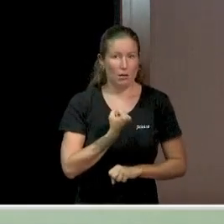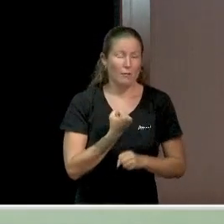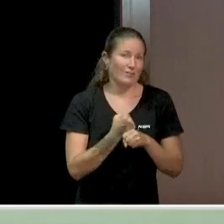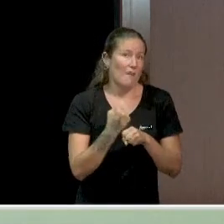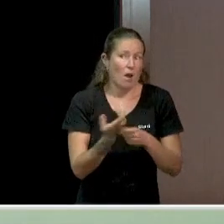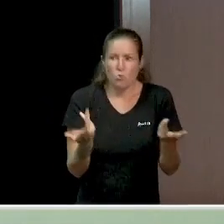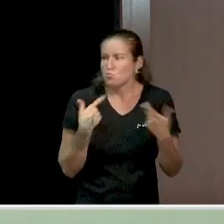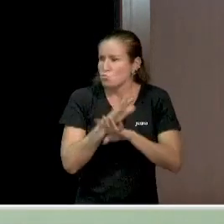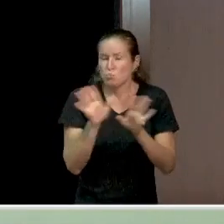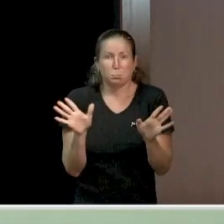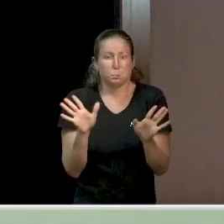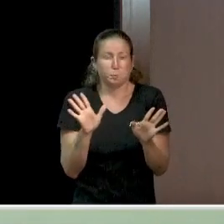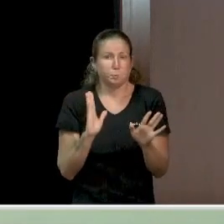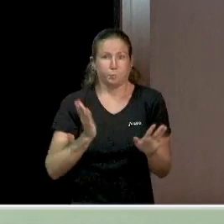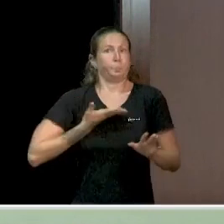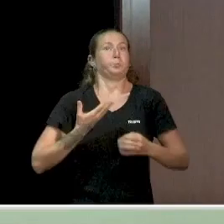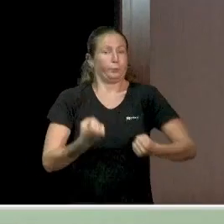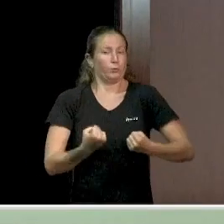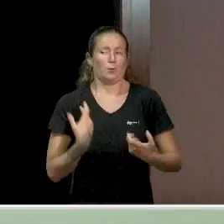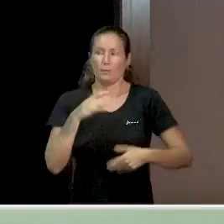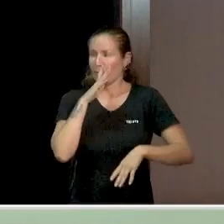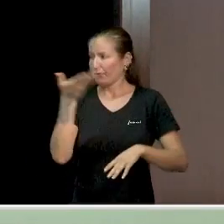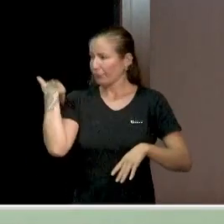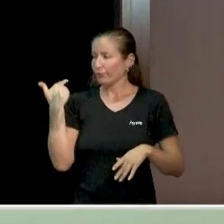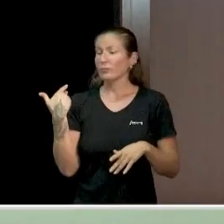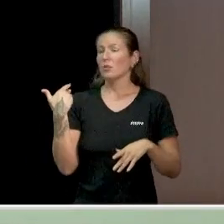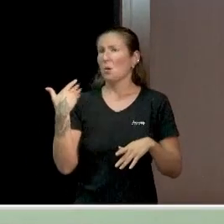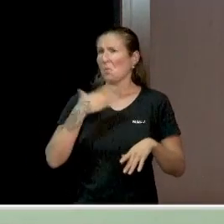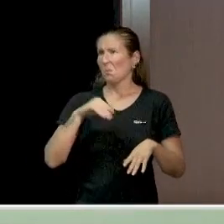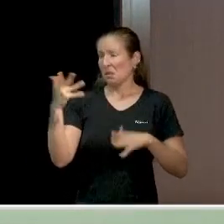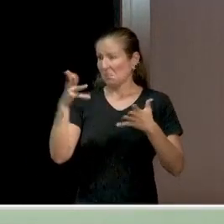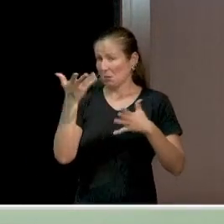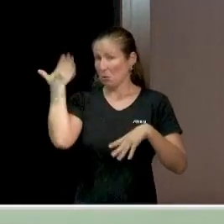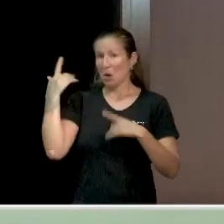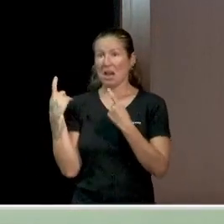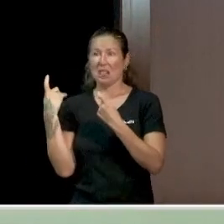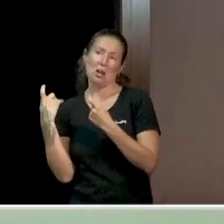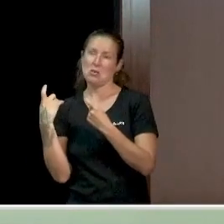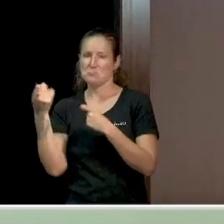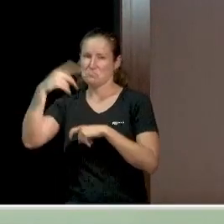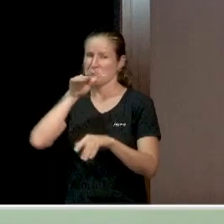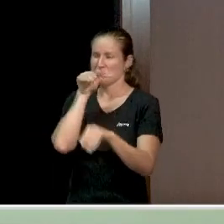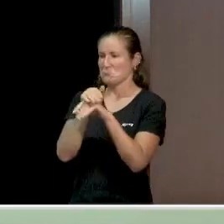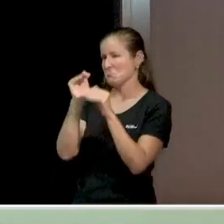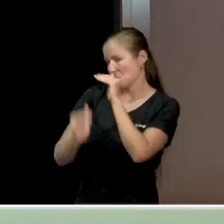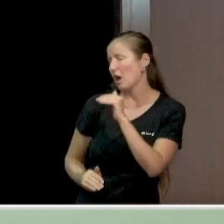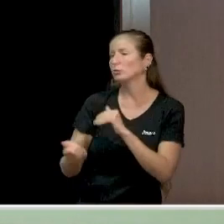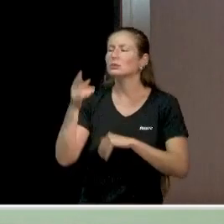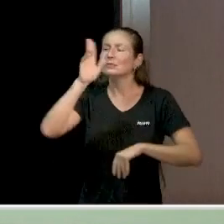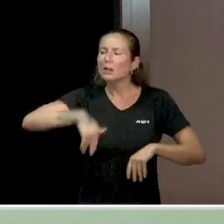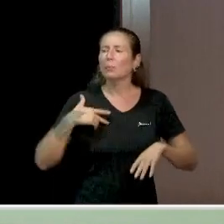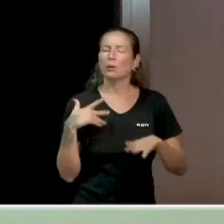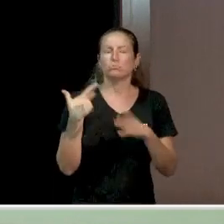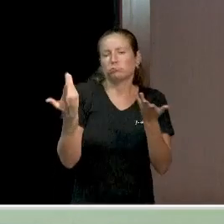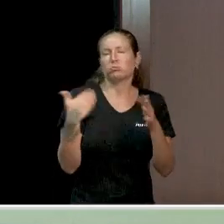gravemente incrementada, sí. Quizás porque antes estaba por debajo de lo necesario, y también respecto a la posición de la gran mayoría